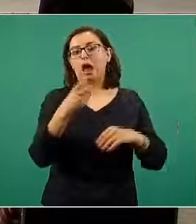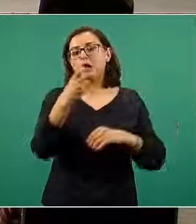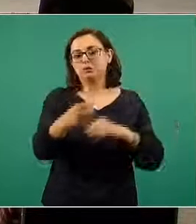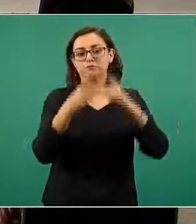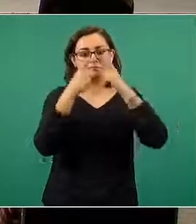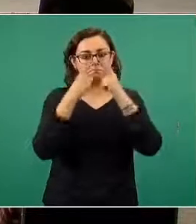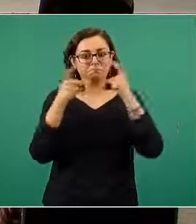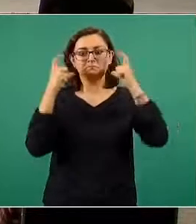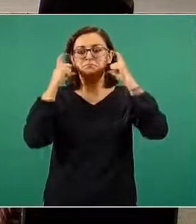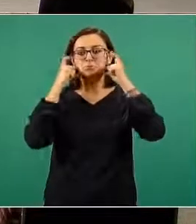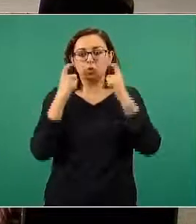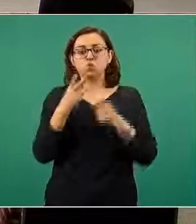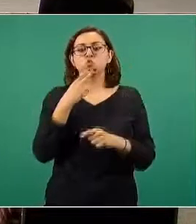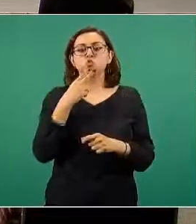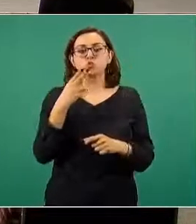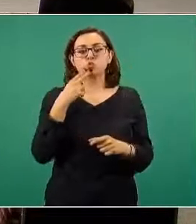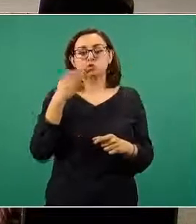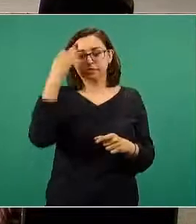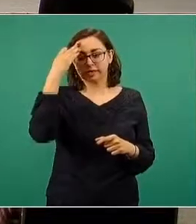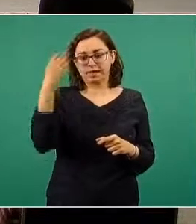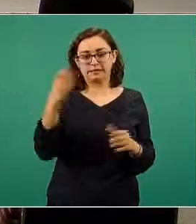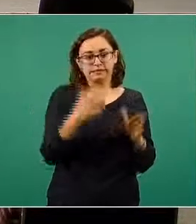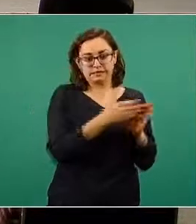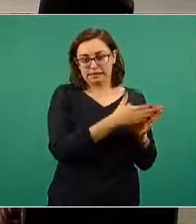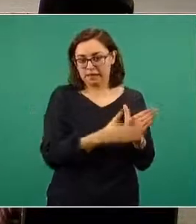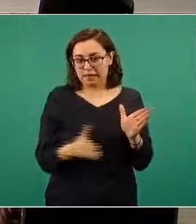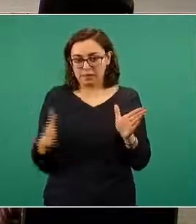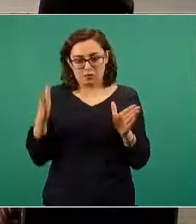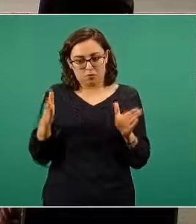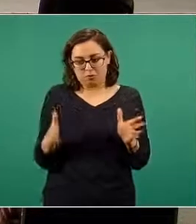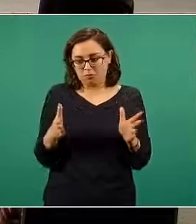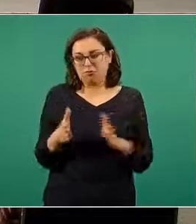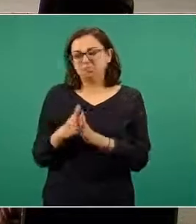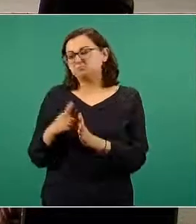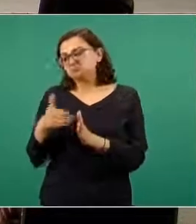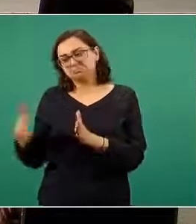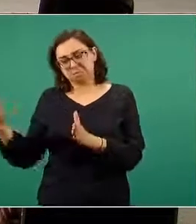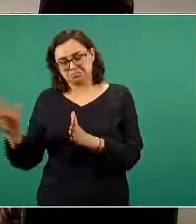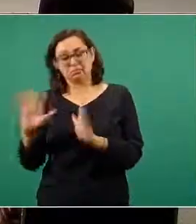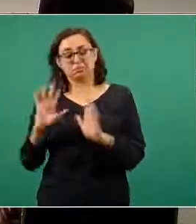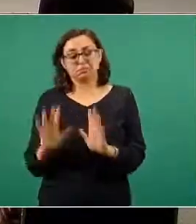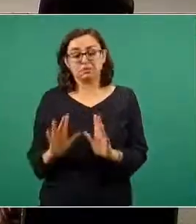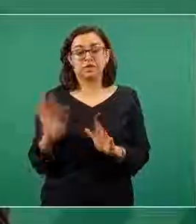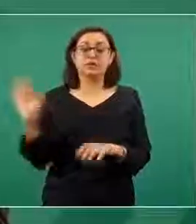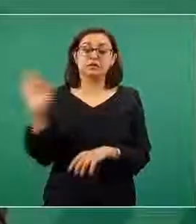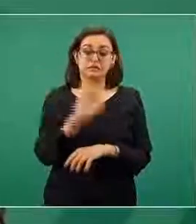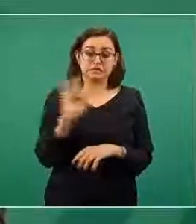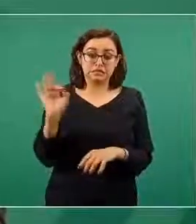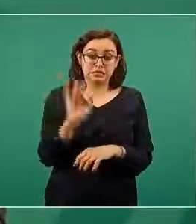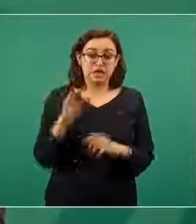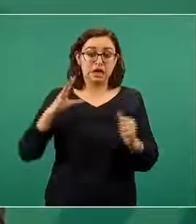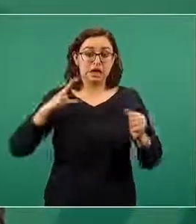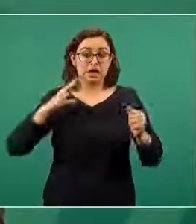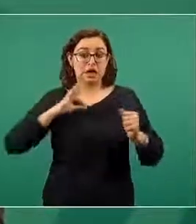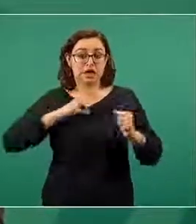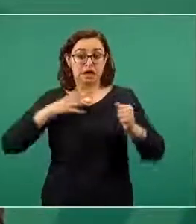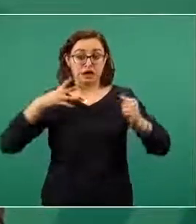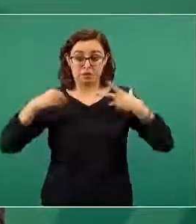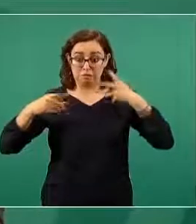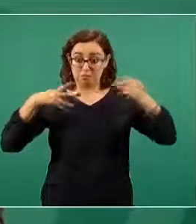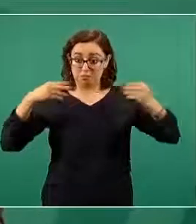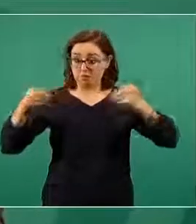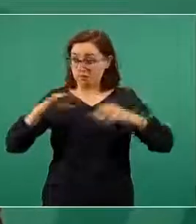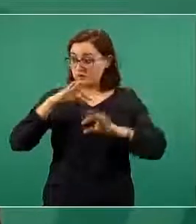servir a todos, aunque la epidemia se pudiera en algún momento declarar